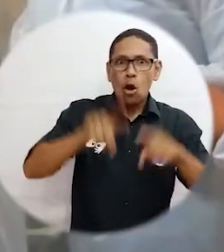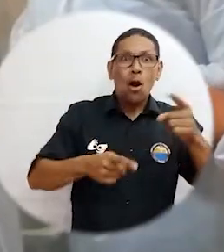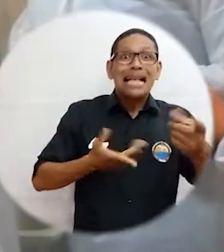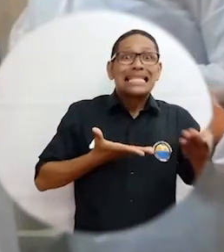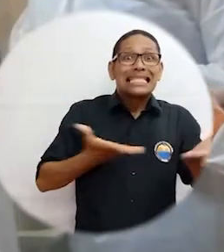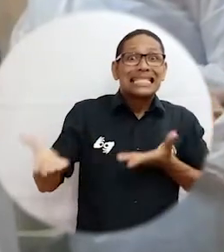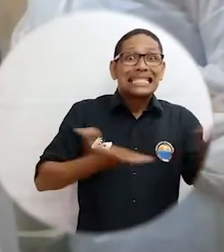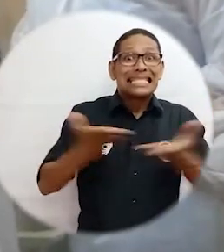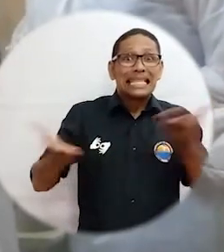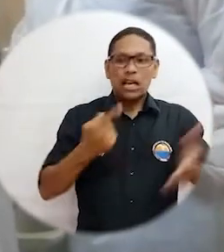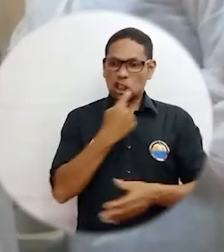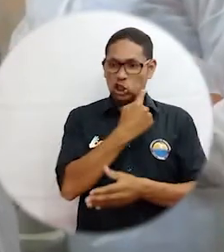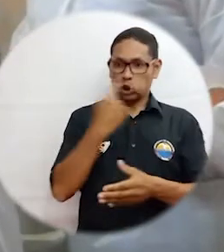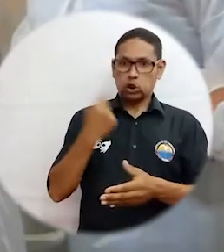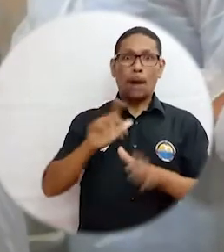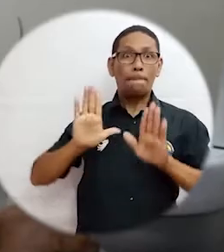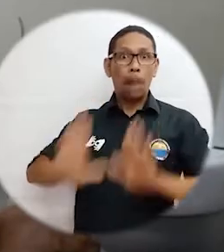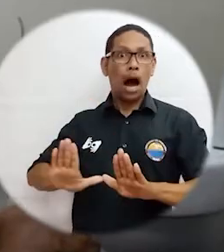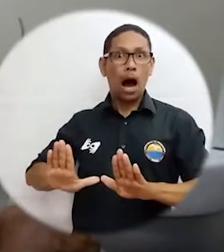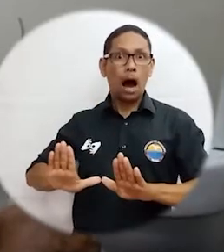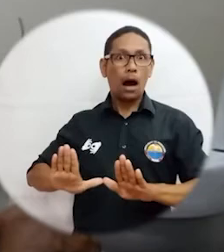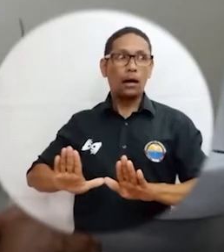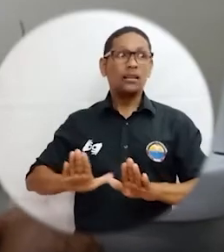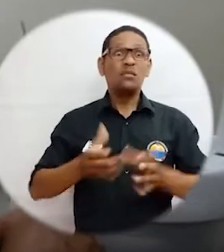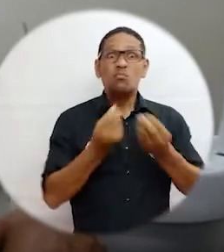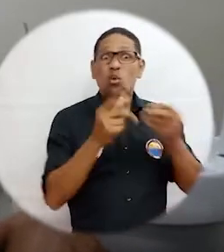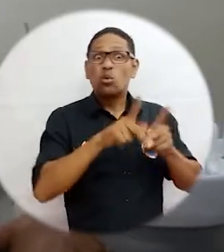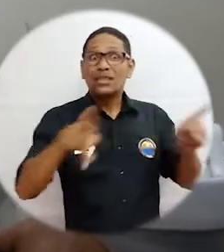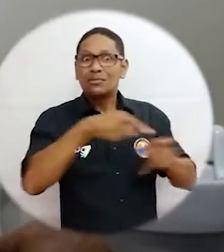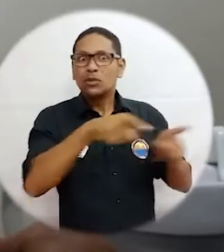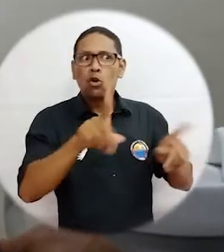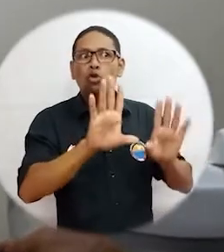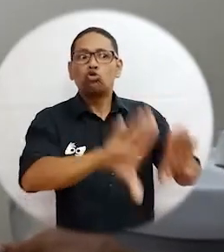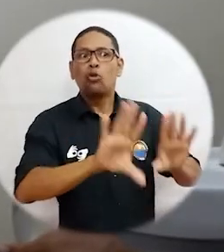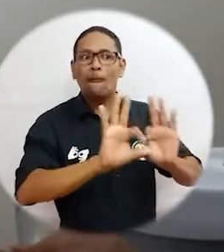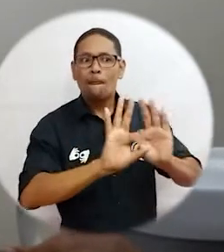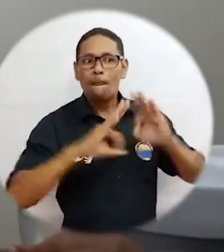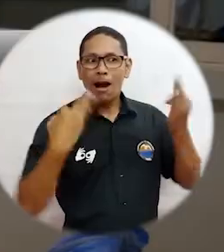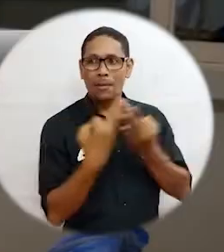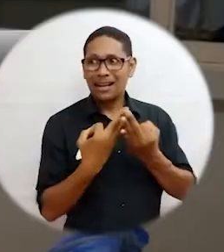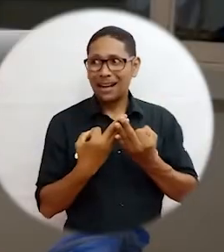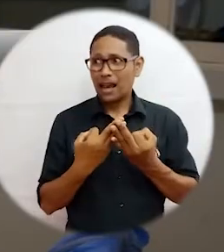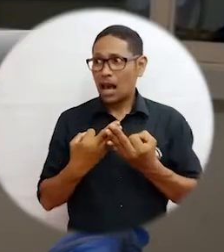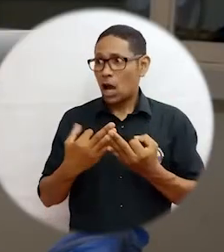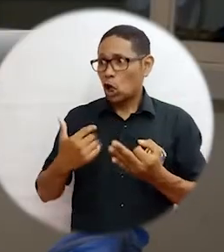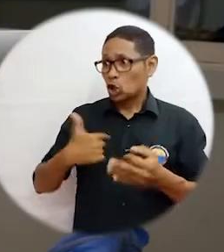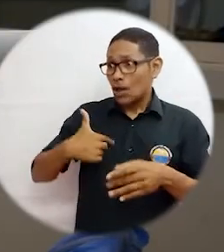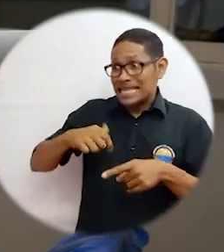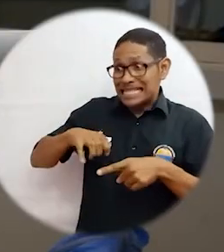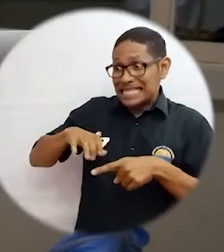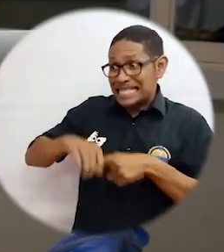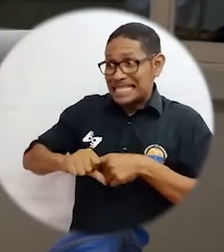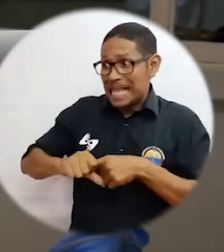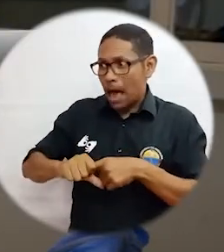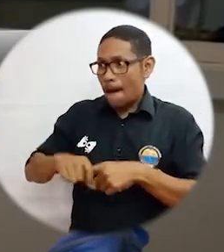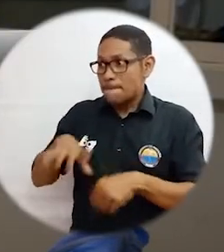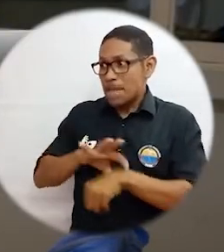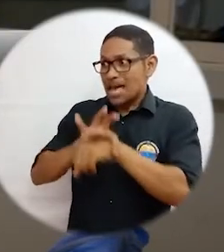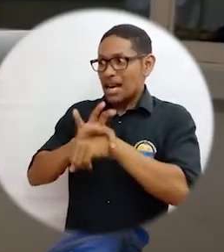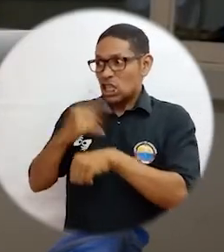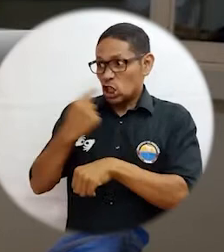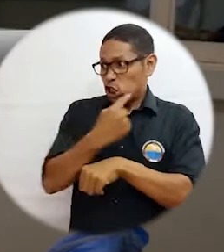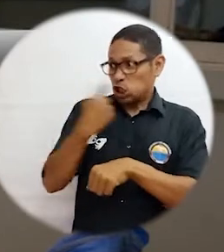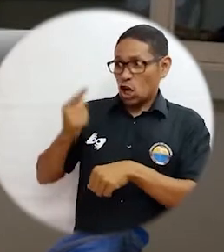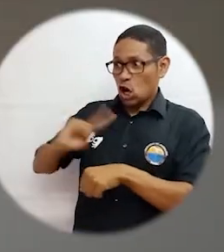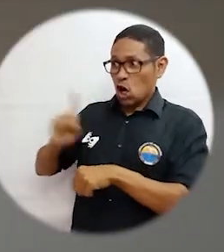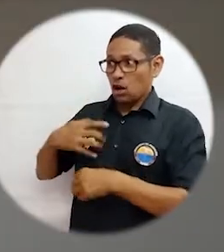El cese de los servicios odontológicos debido a la emergencia sanitaria ha provocado que muchos pacientes y sus familias pospongan sus tratamientos